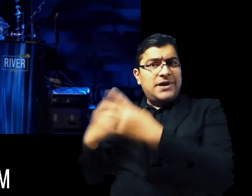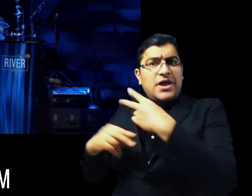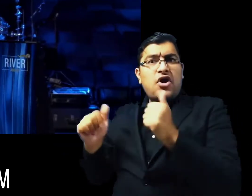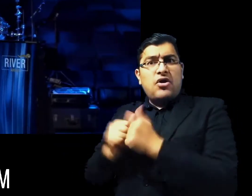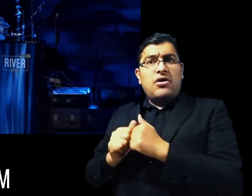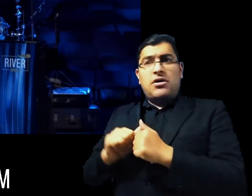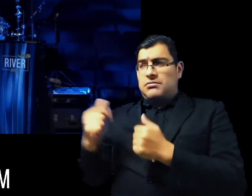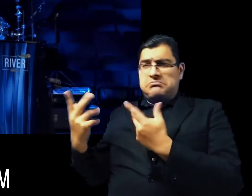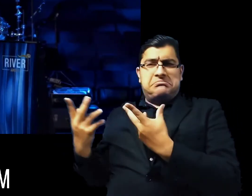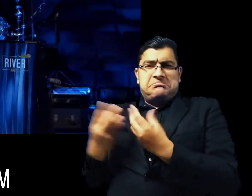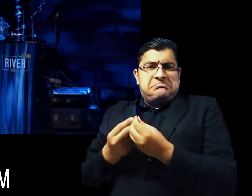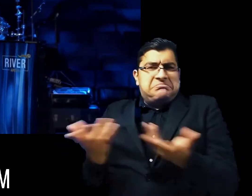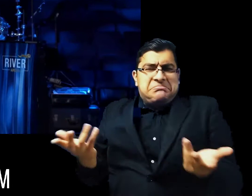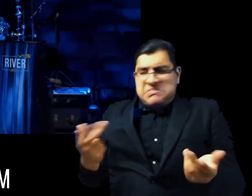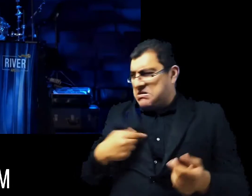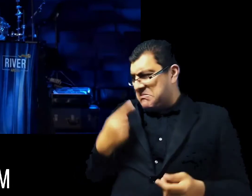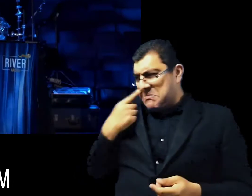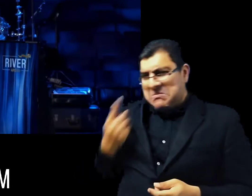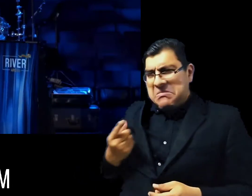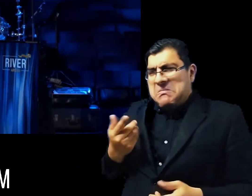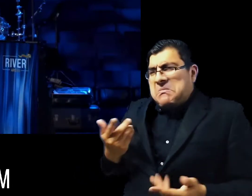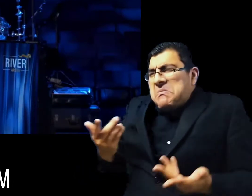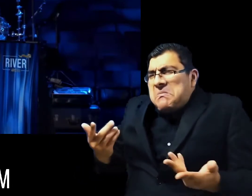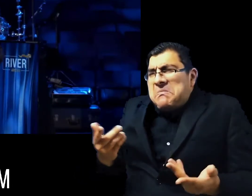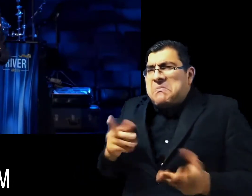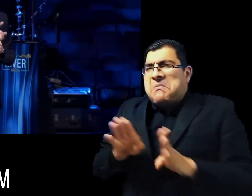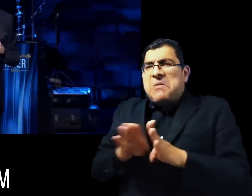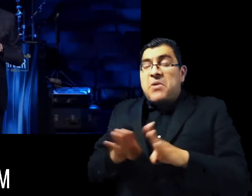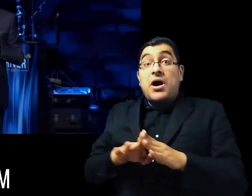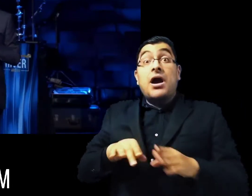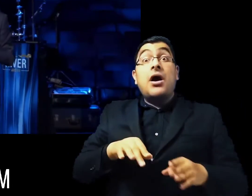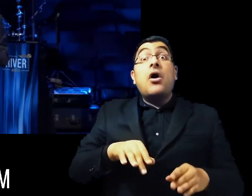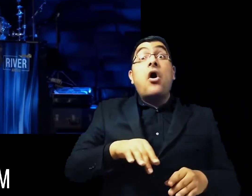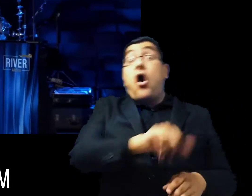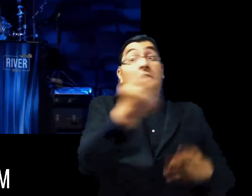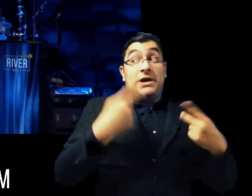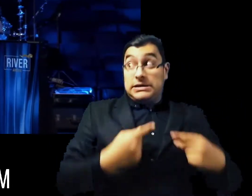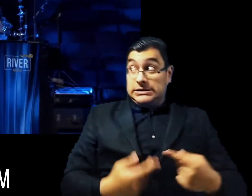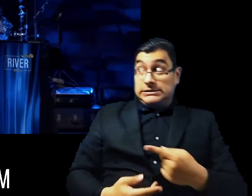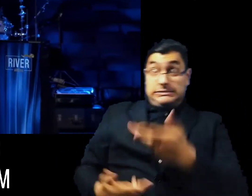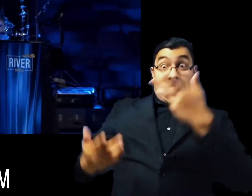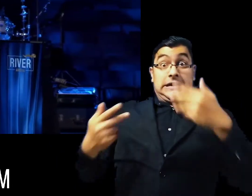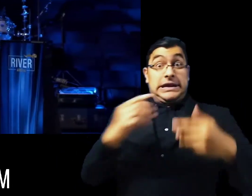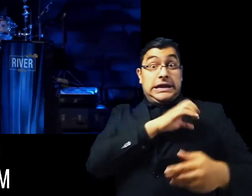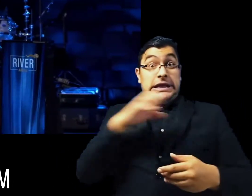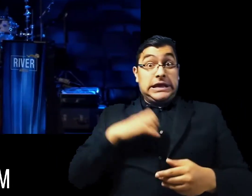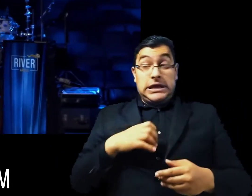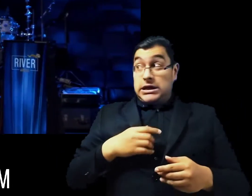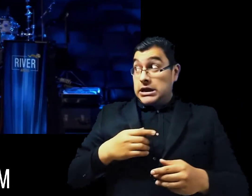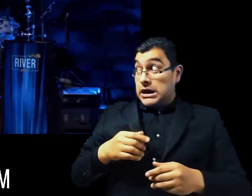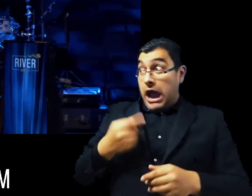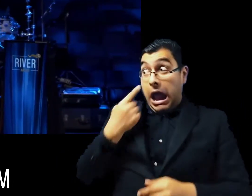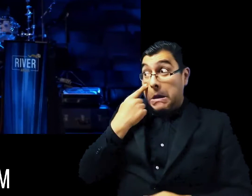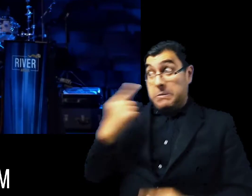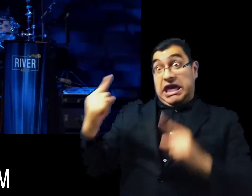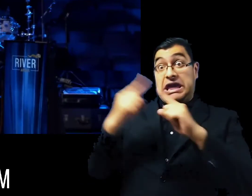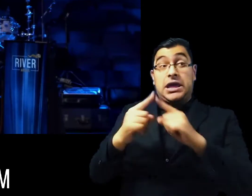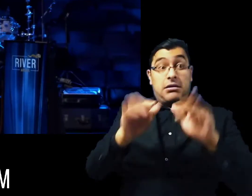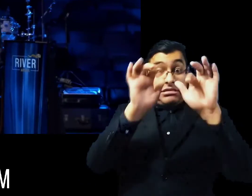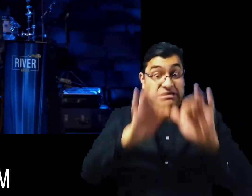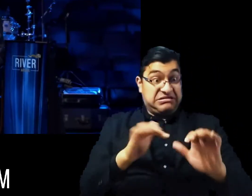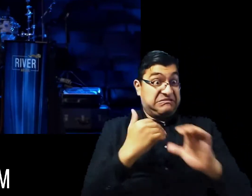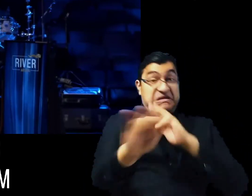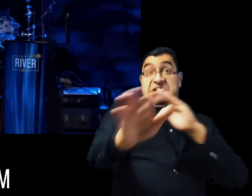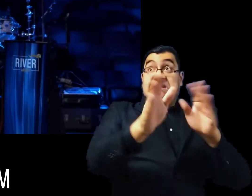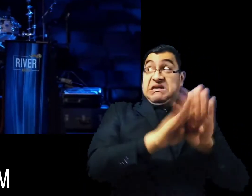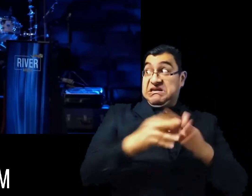aires de estrella, pero él no me llamó la atención, sino los comentarios de algunos cristianos luego en las redes. Al día siguiente me